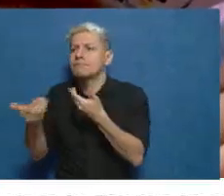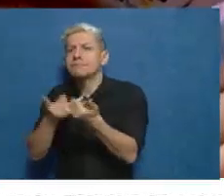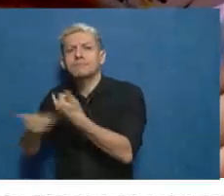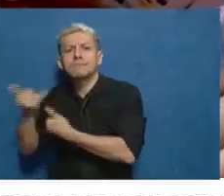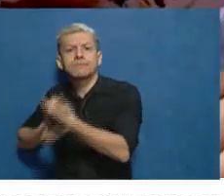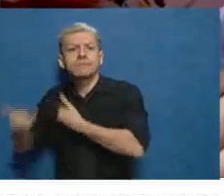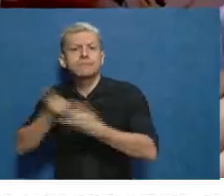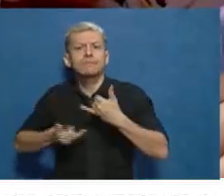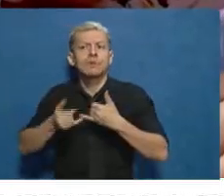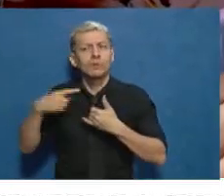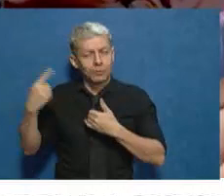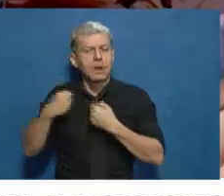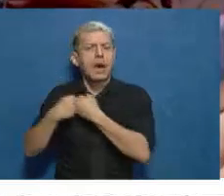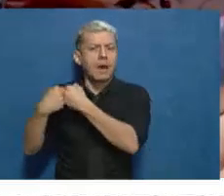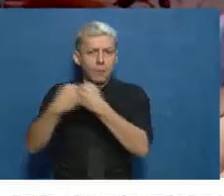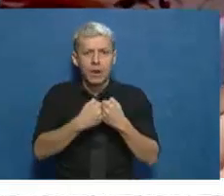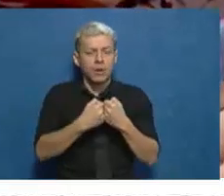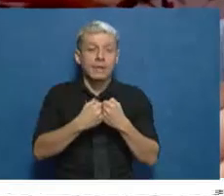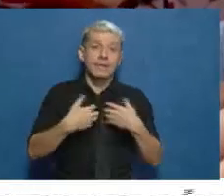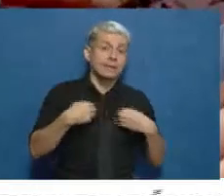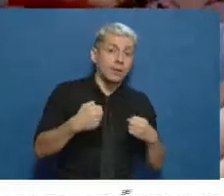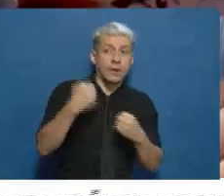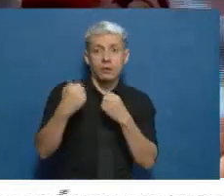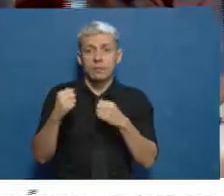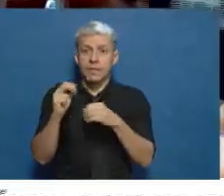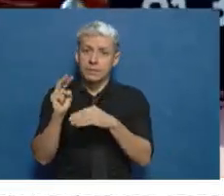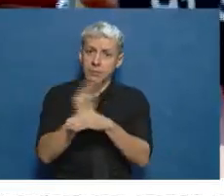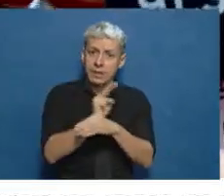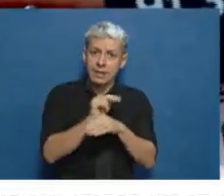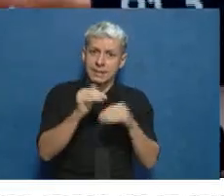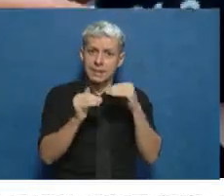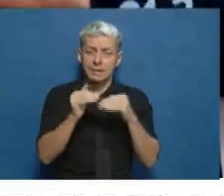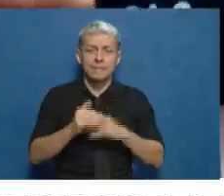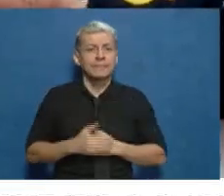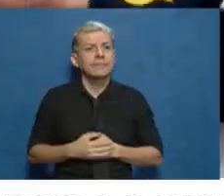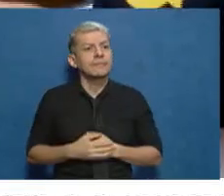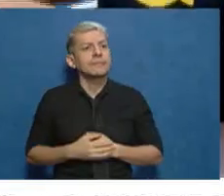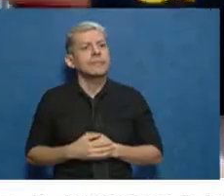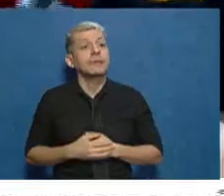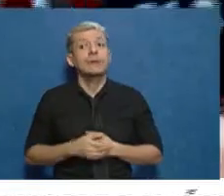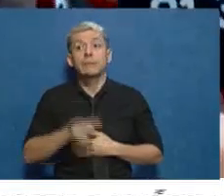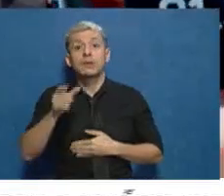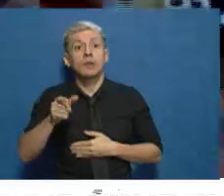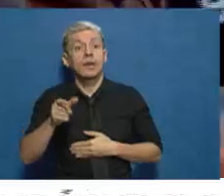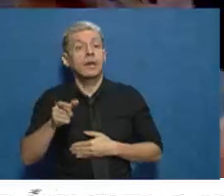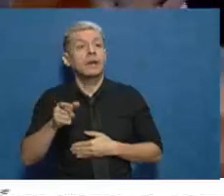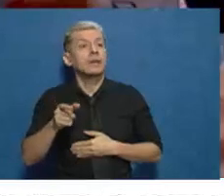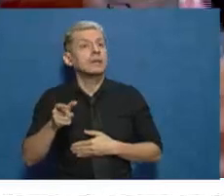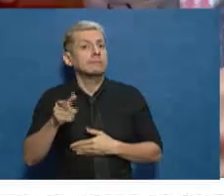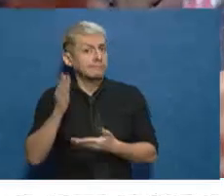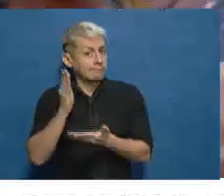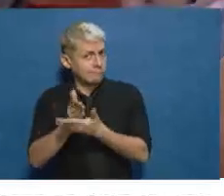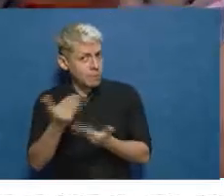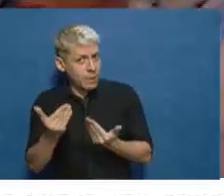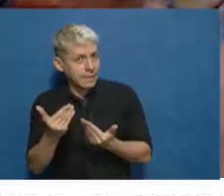de gestión de pandemia, buscando el equilibrio entre salud y economía. ¿Habrá sanciones para los que no abran a las 10? Nosotros, eso es lo que queda